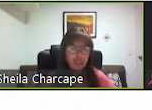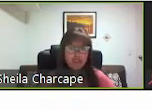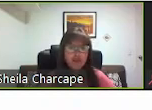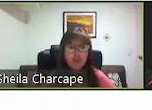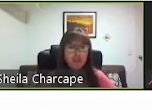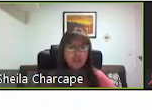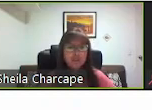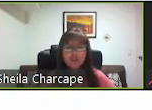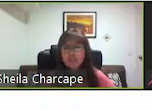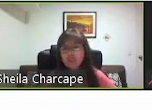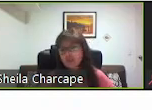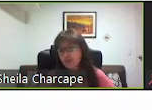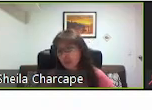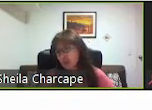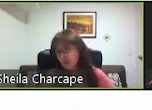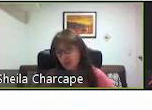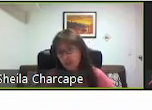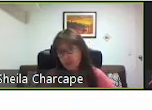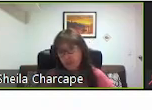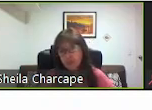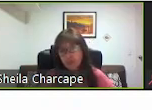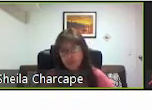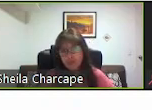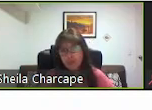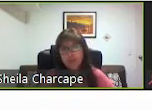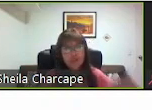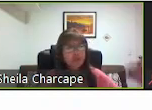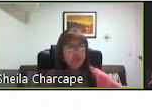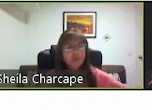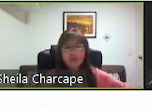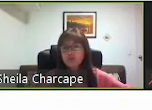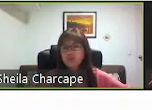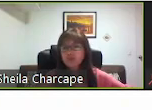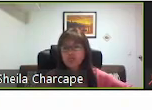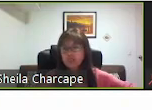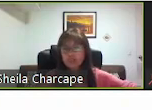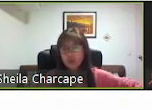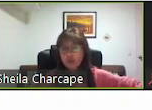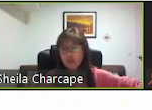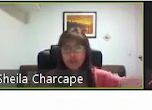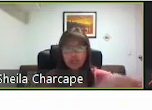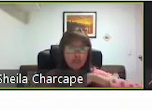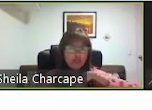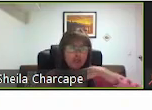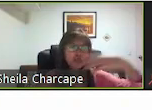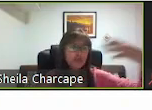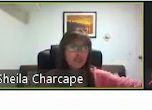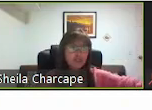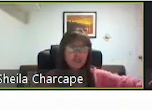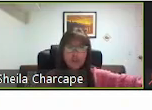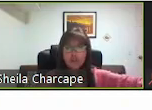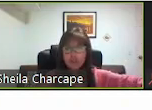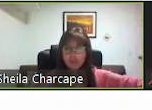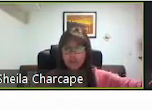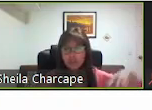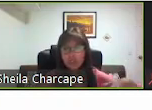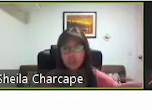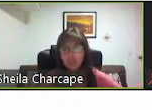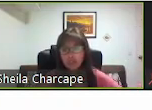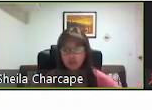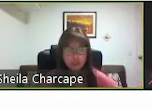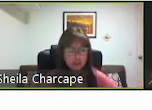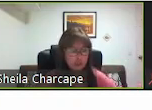energía, ¿no? Entonces no es culpa del niño haber roto un plato, haber ocasionado de